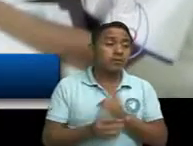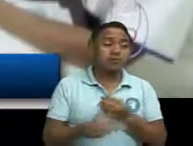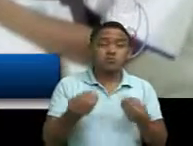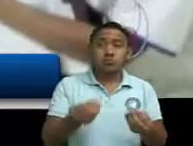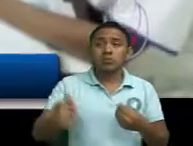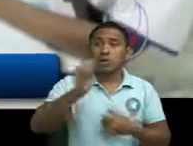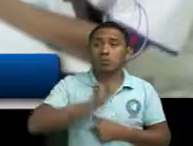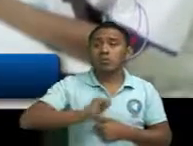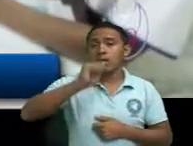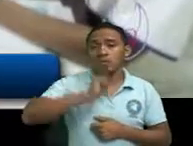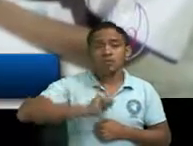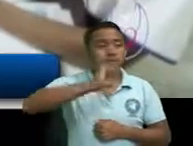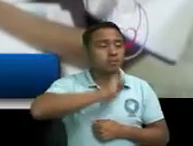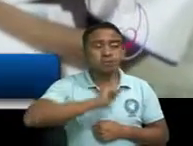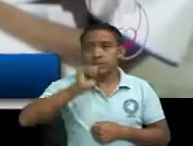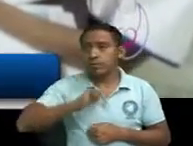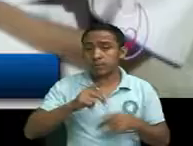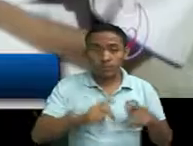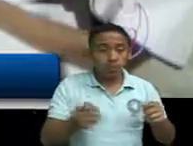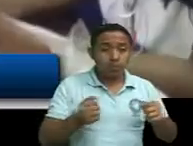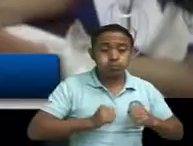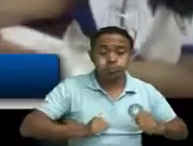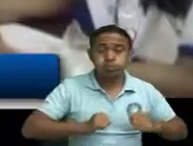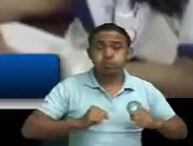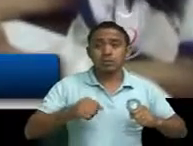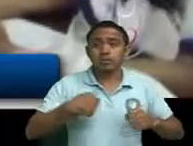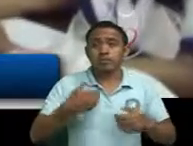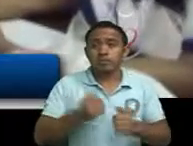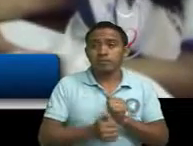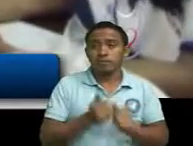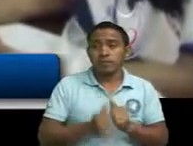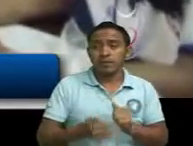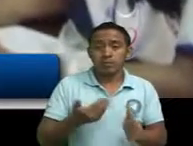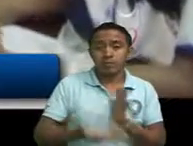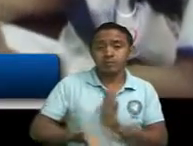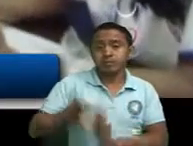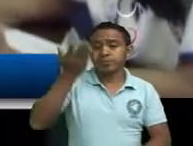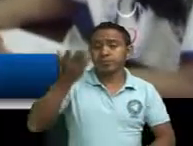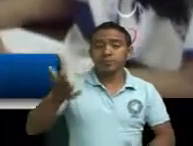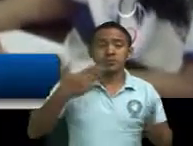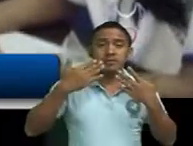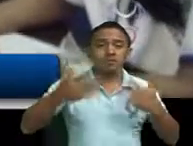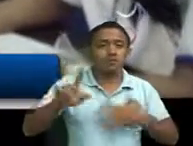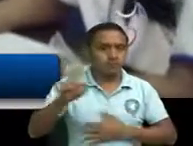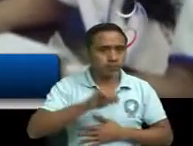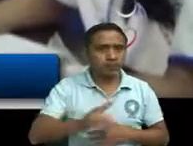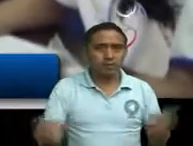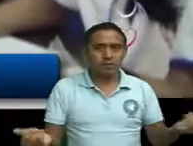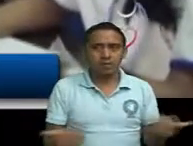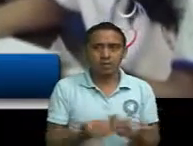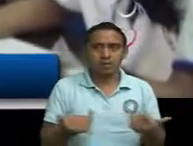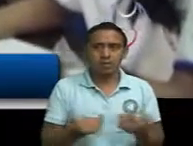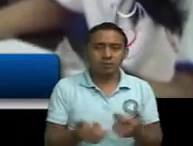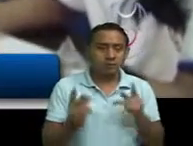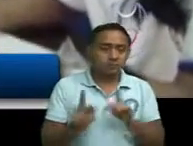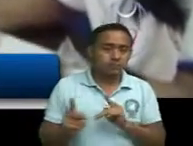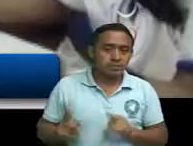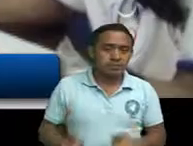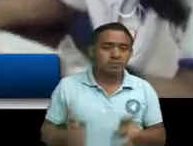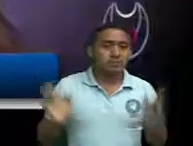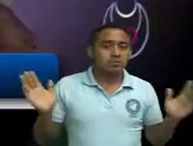no solo es el gordito, ¿verdad?, el que va a tener ese problema por las altas temperaturas. También cualquier